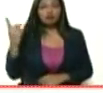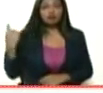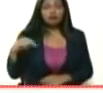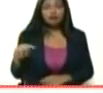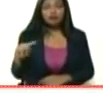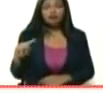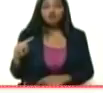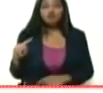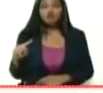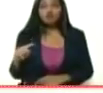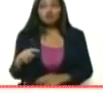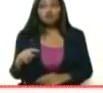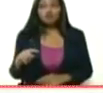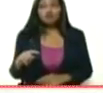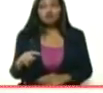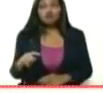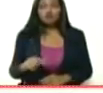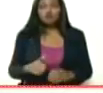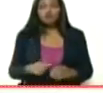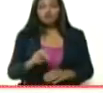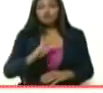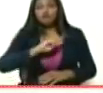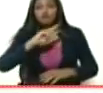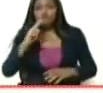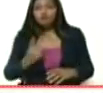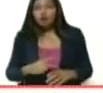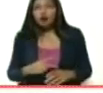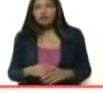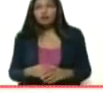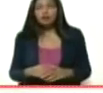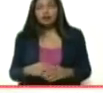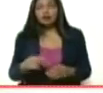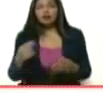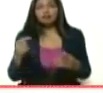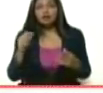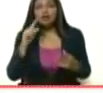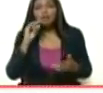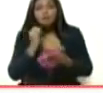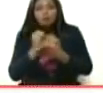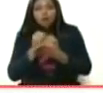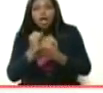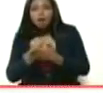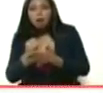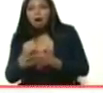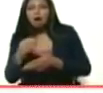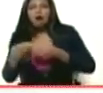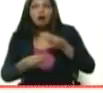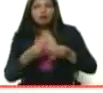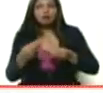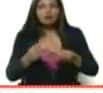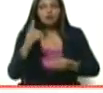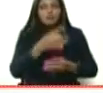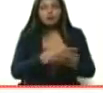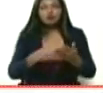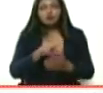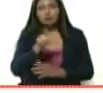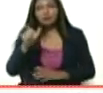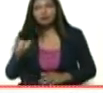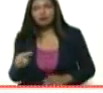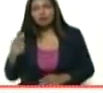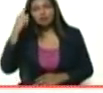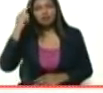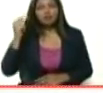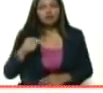una muy alta tasa de realización de pruebas por millón de habitantes. Al día de